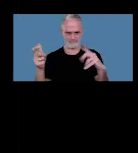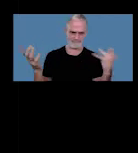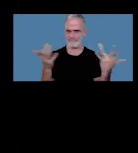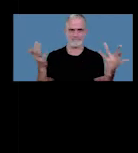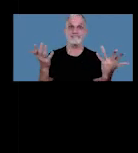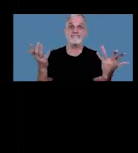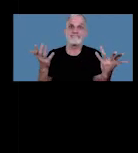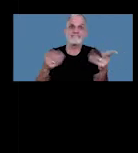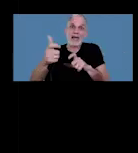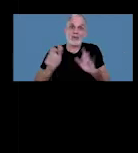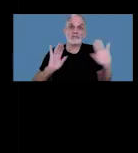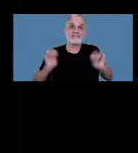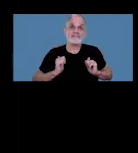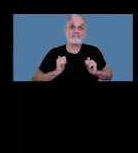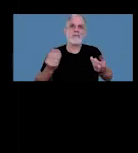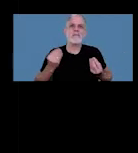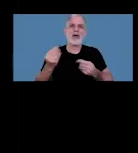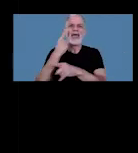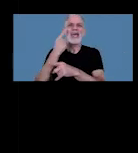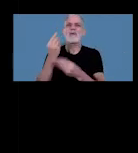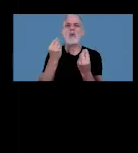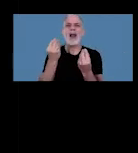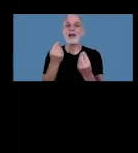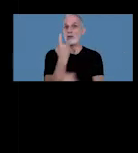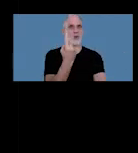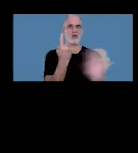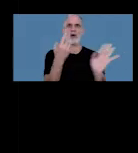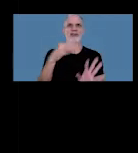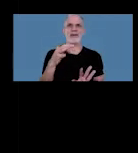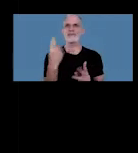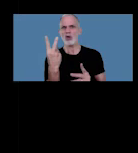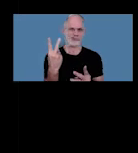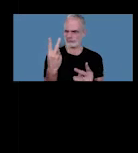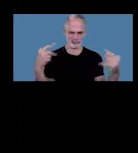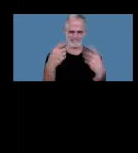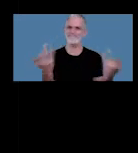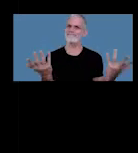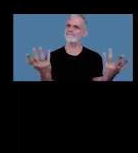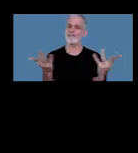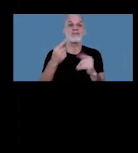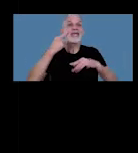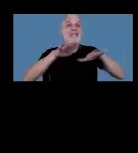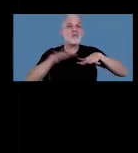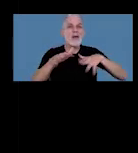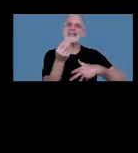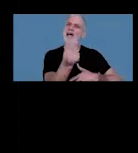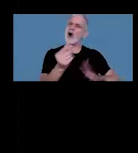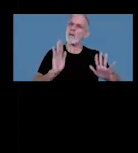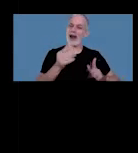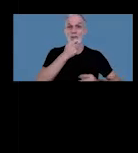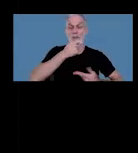pueda actualizar, ya que el índice a aplicar es 1. Entonces, cuando hablo de inmuebles adquiridos, si